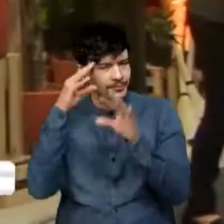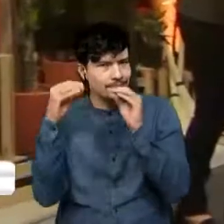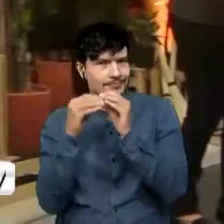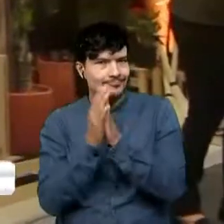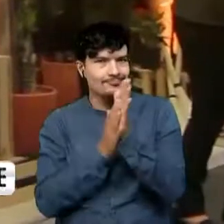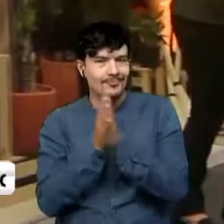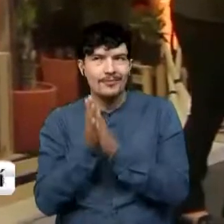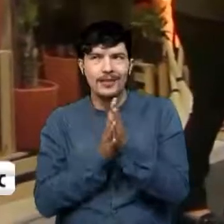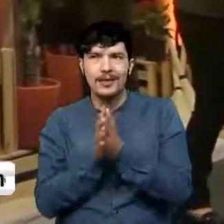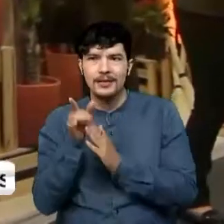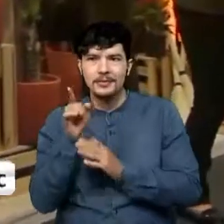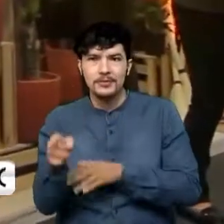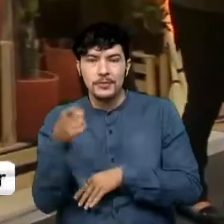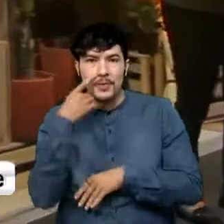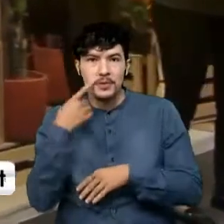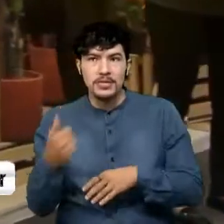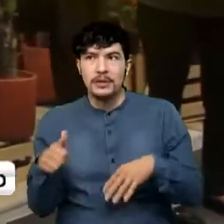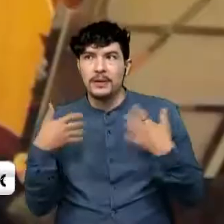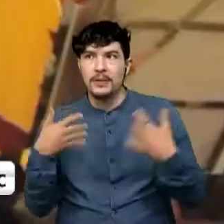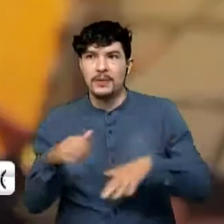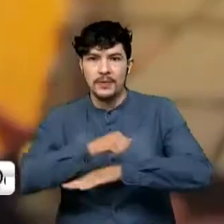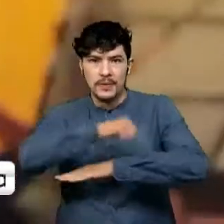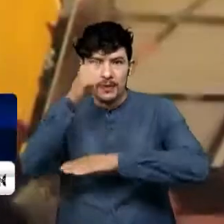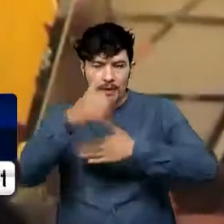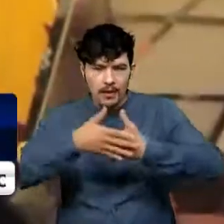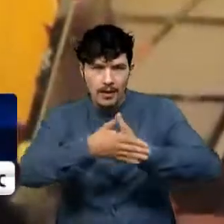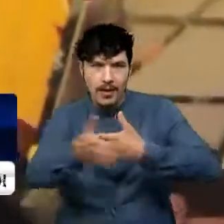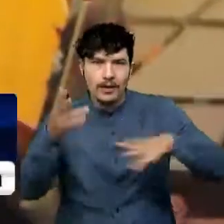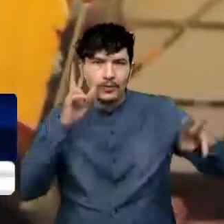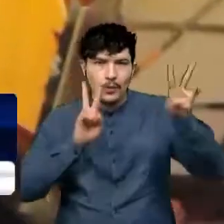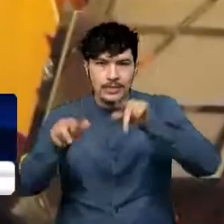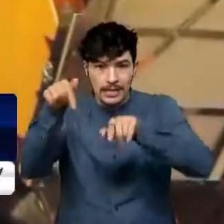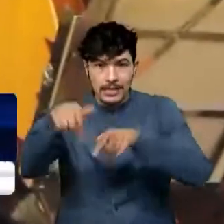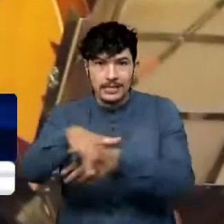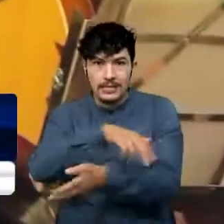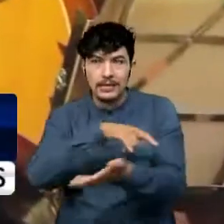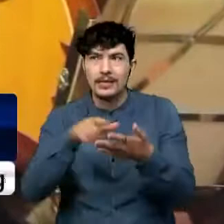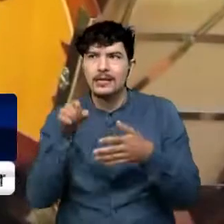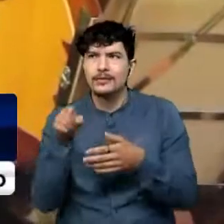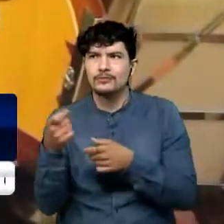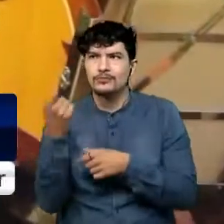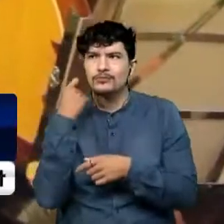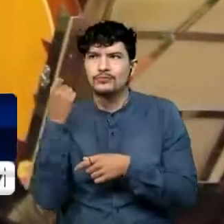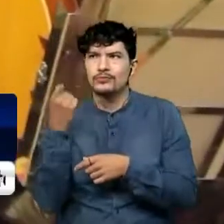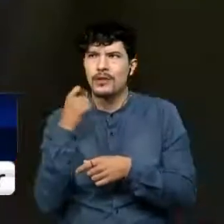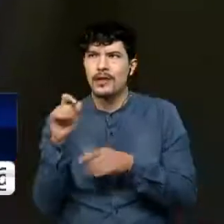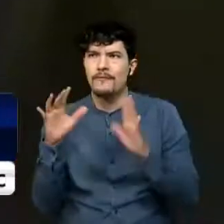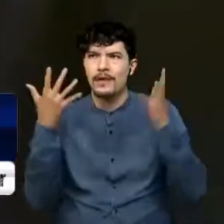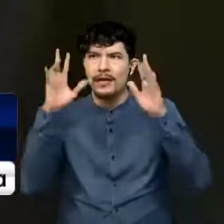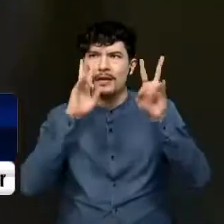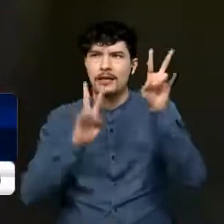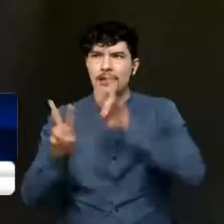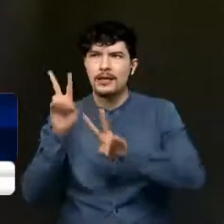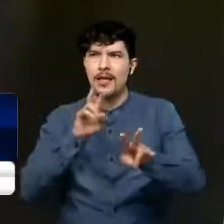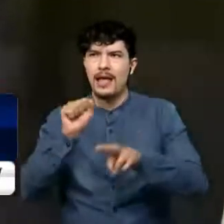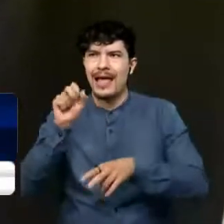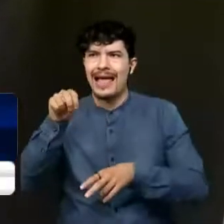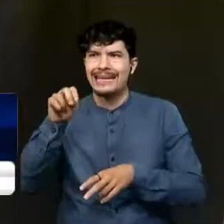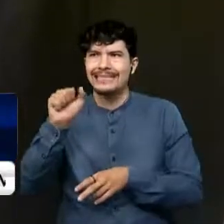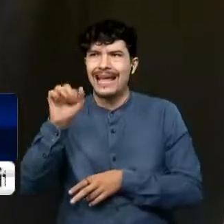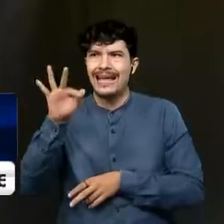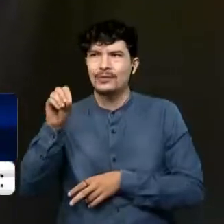en toda una sensación se convirtió la vitrina turística del departamento de santander en la reciente edición de la feria del turismo anato